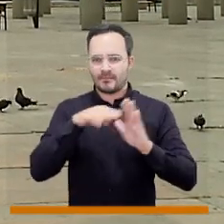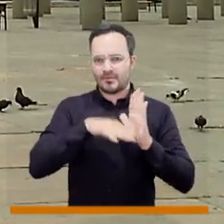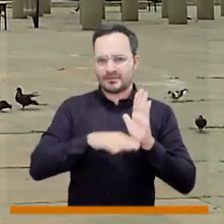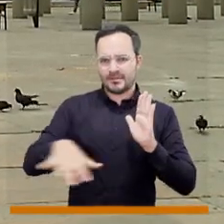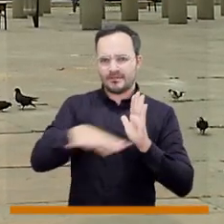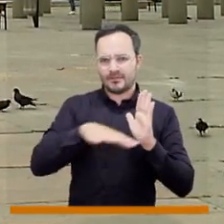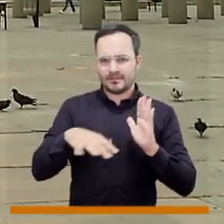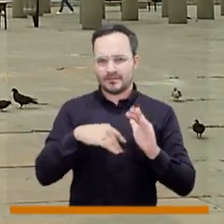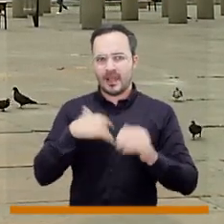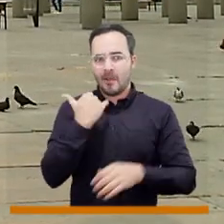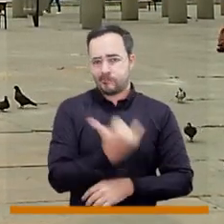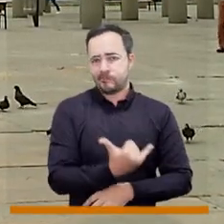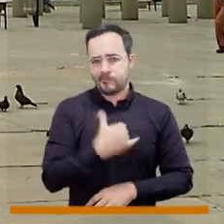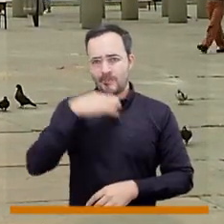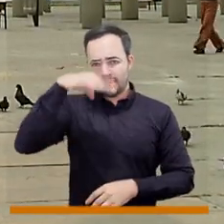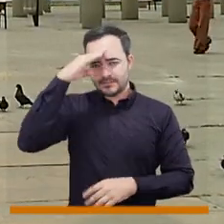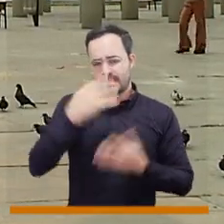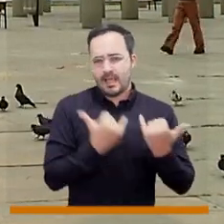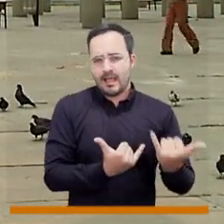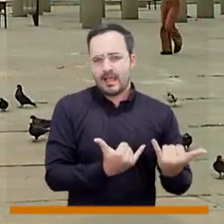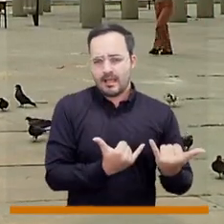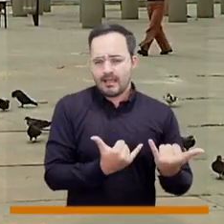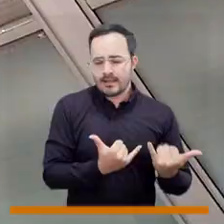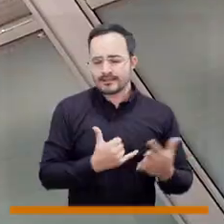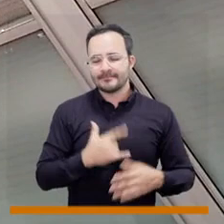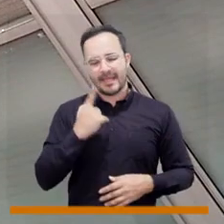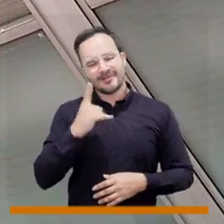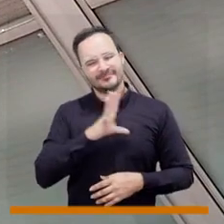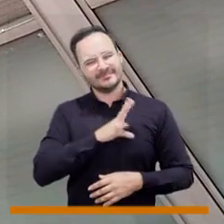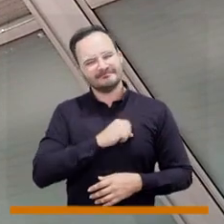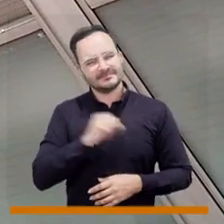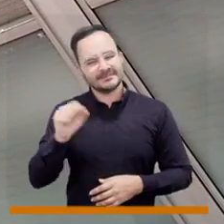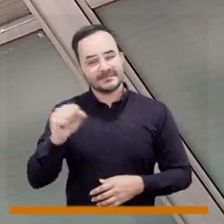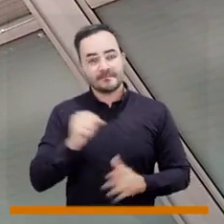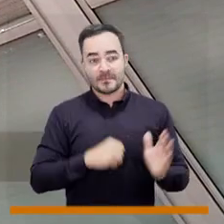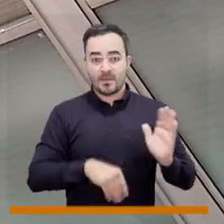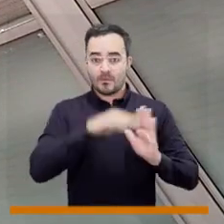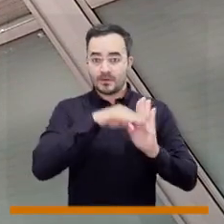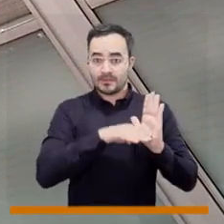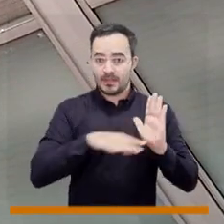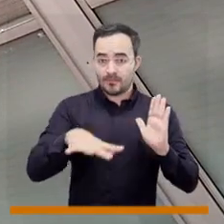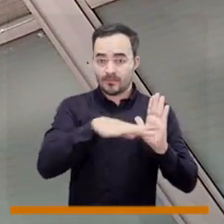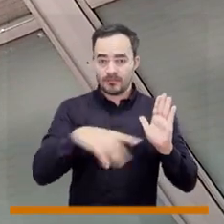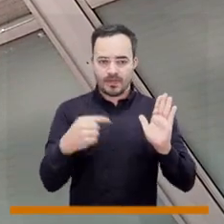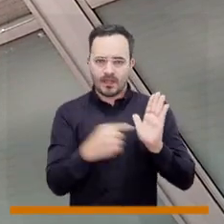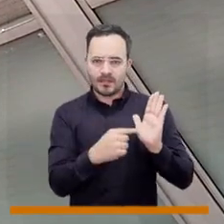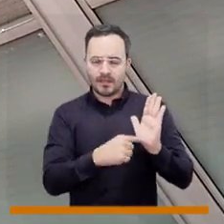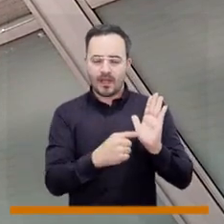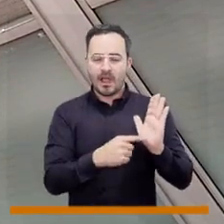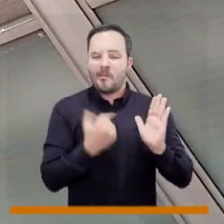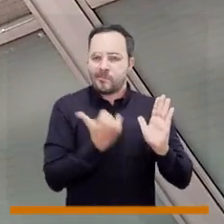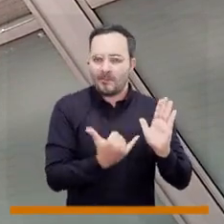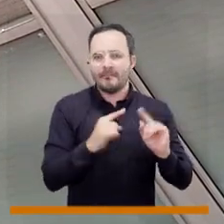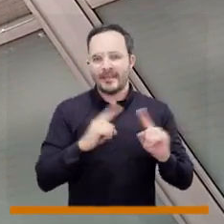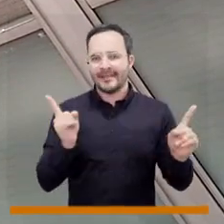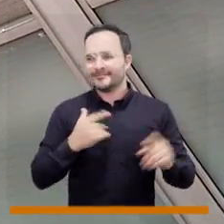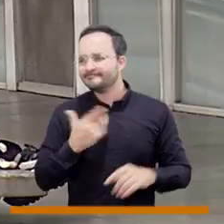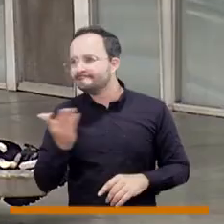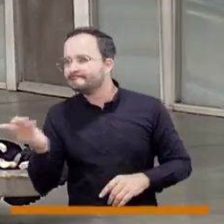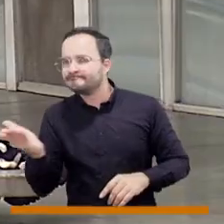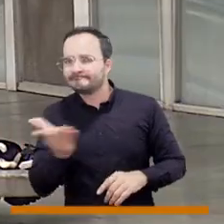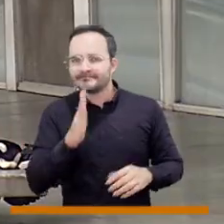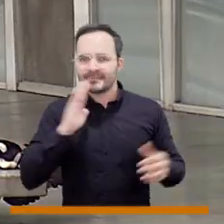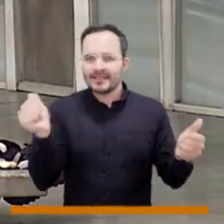pública en la ciudad de Medellín. Lamentablemente es una política que no ha sido